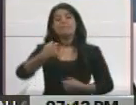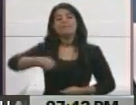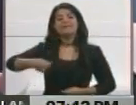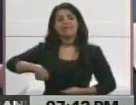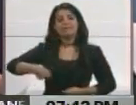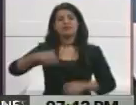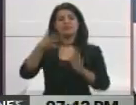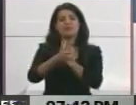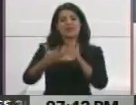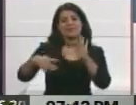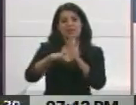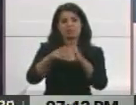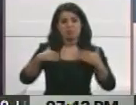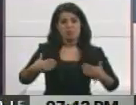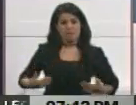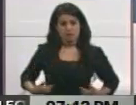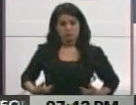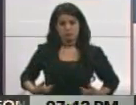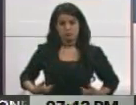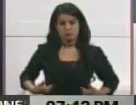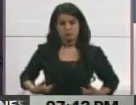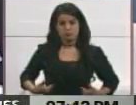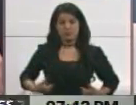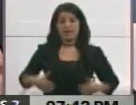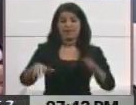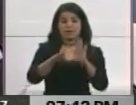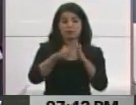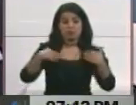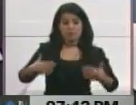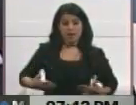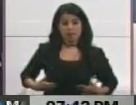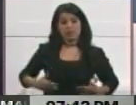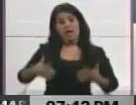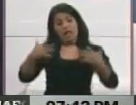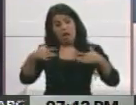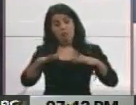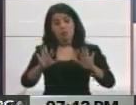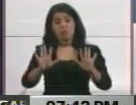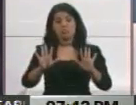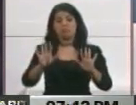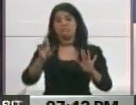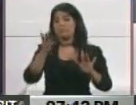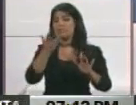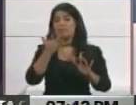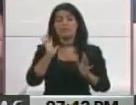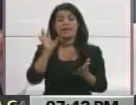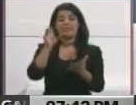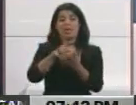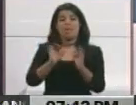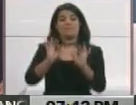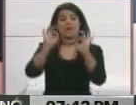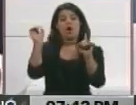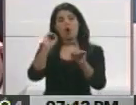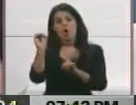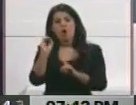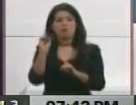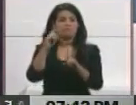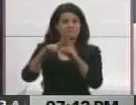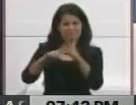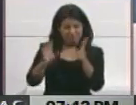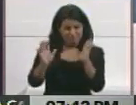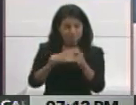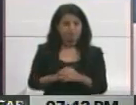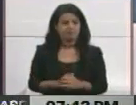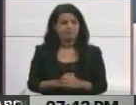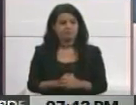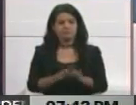aún cuando se esté en los estados de excepción o y exorbitante hay también otra Norma que se refiere a